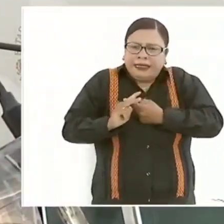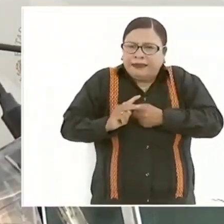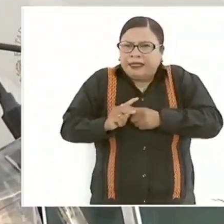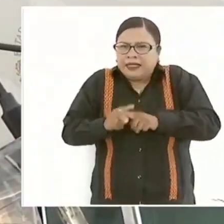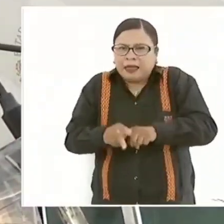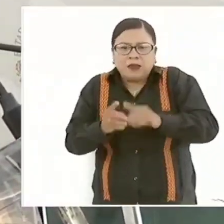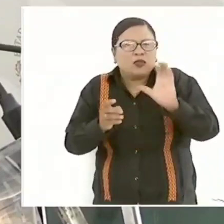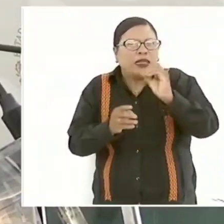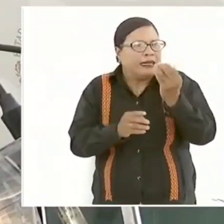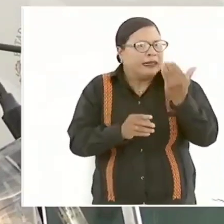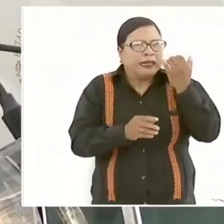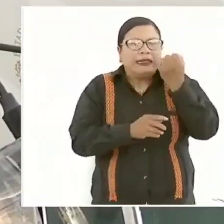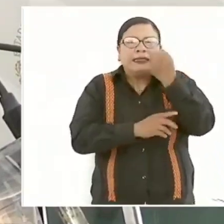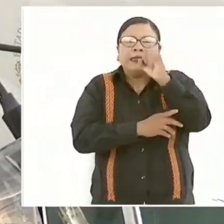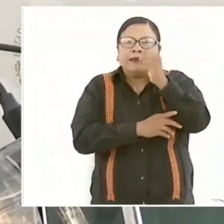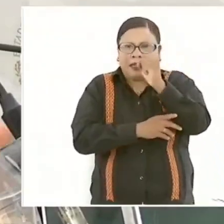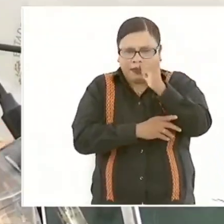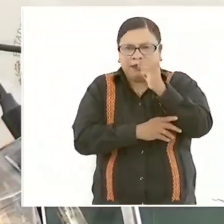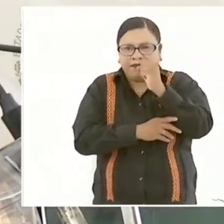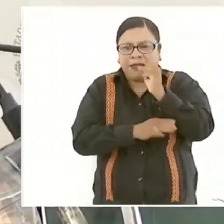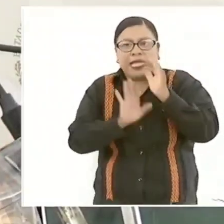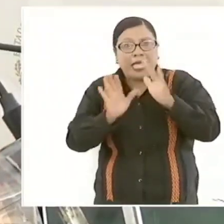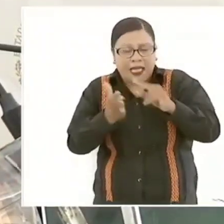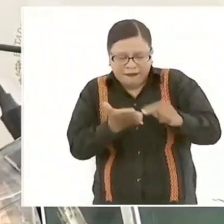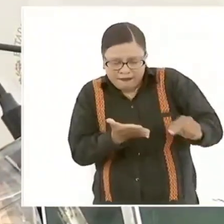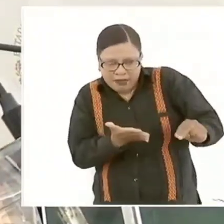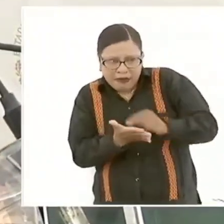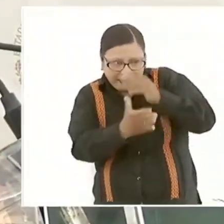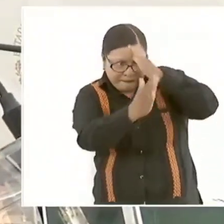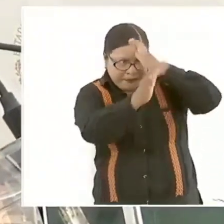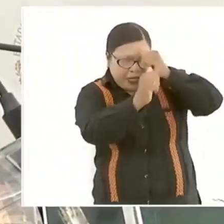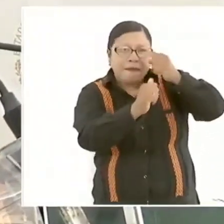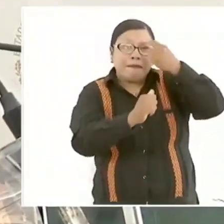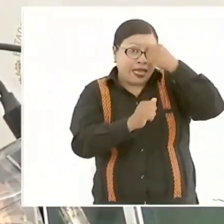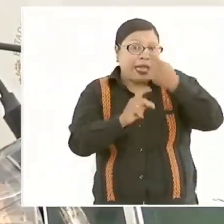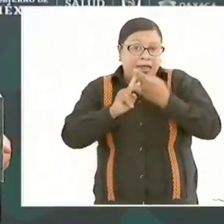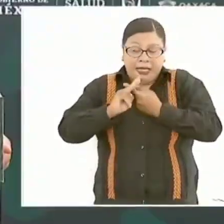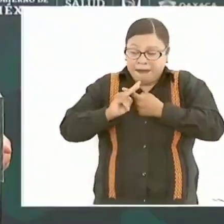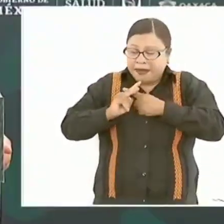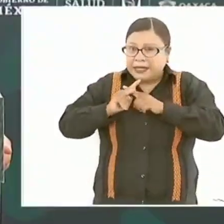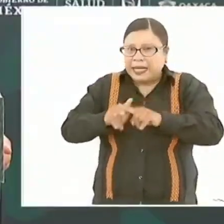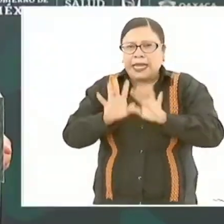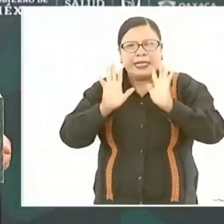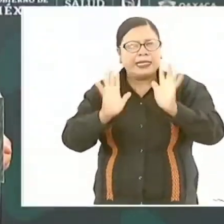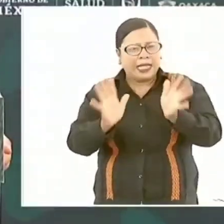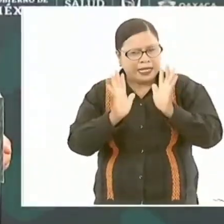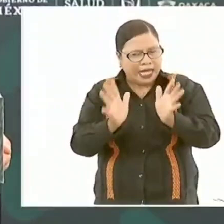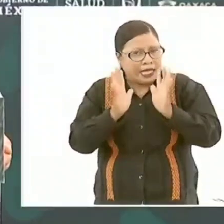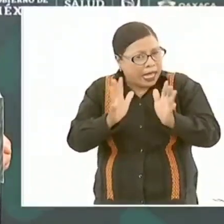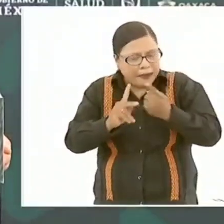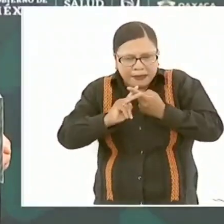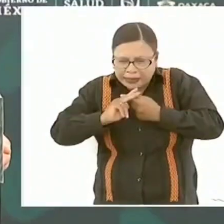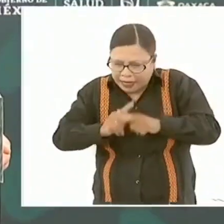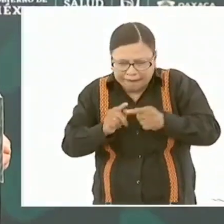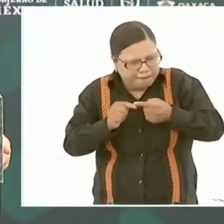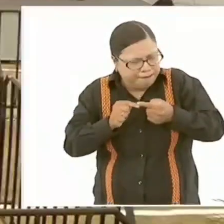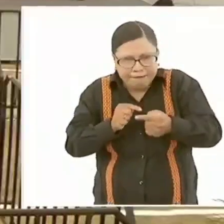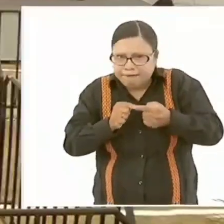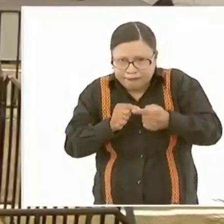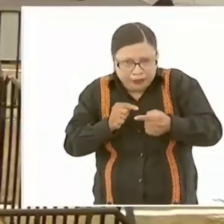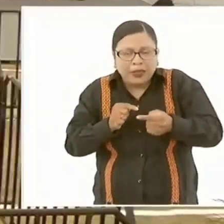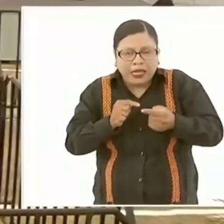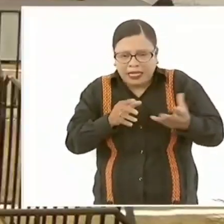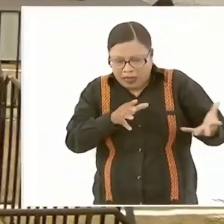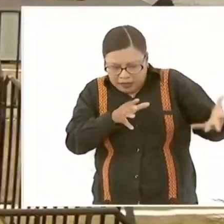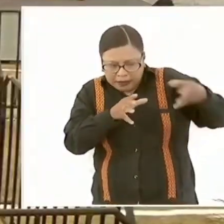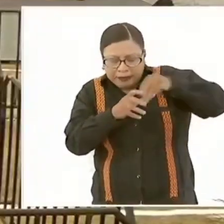en septiembre del año pasado firmamos el convenio para poder ya incorporarnos y ya arrancar. Y